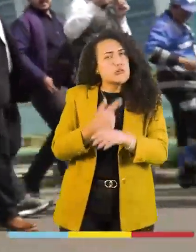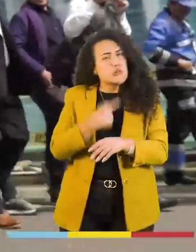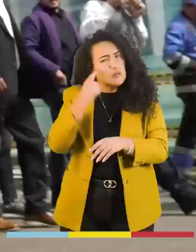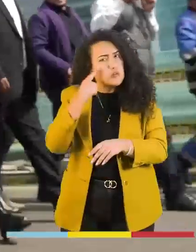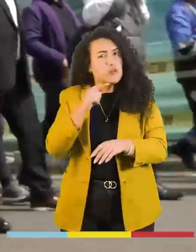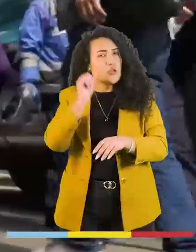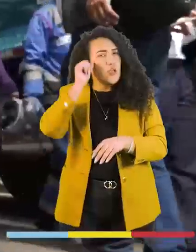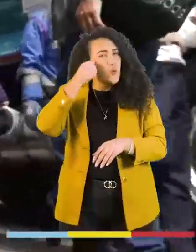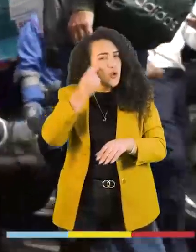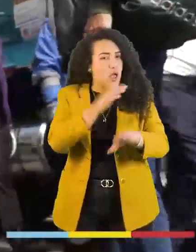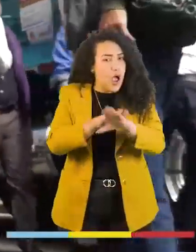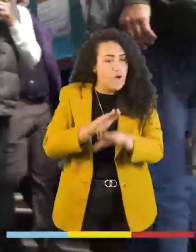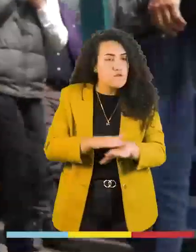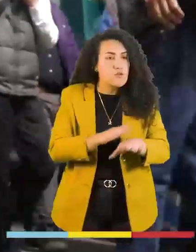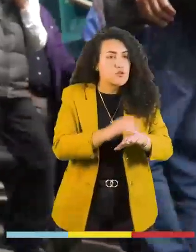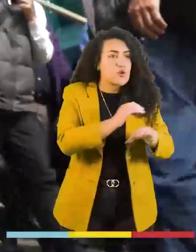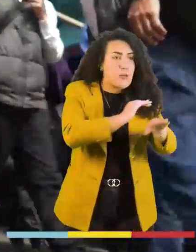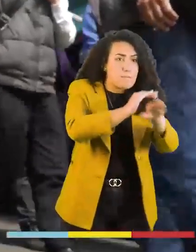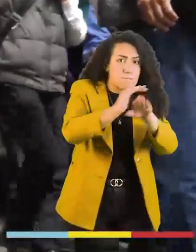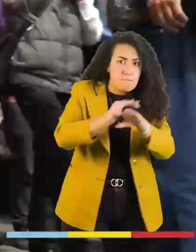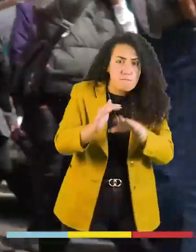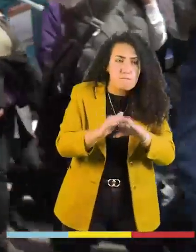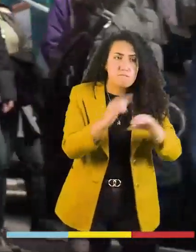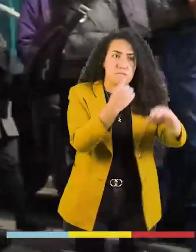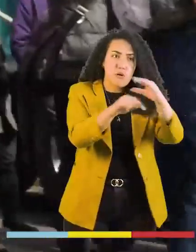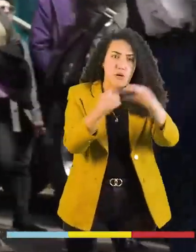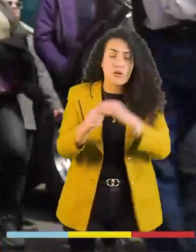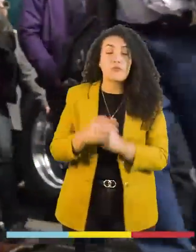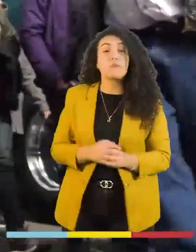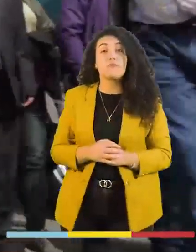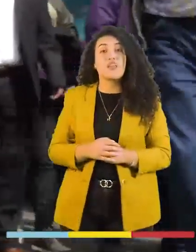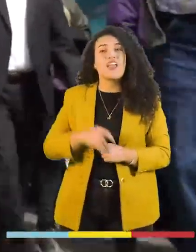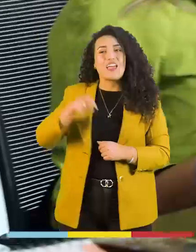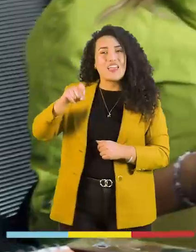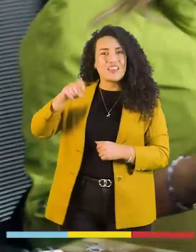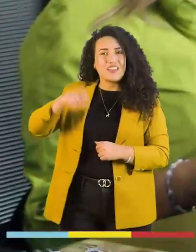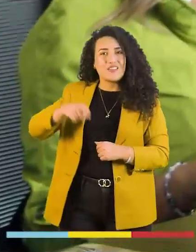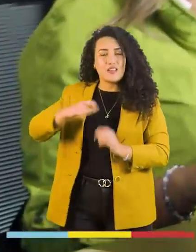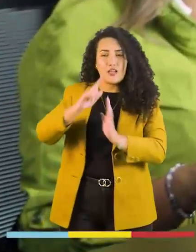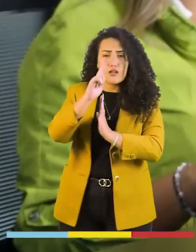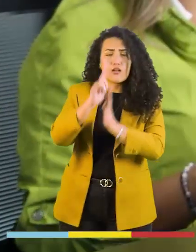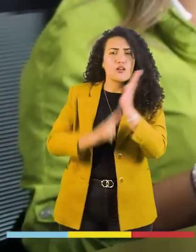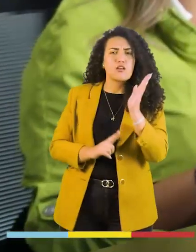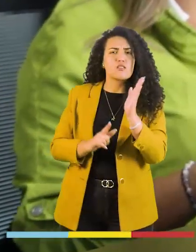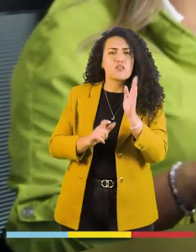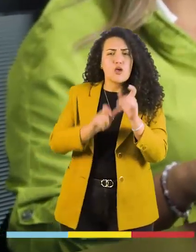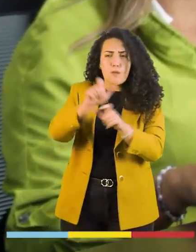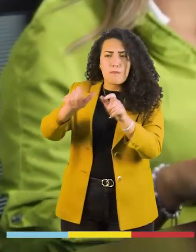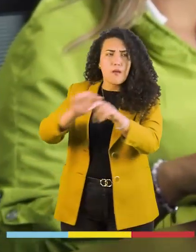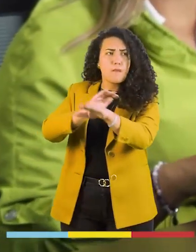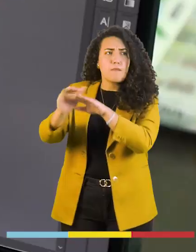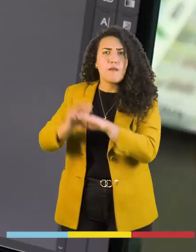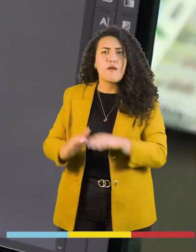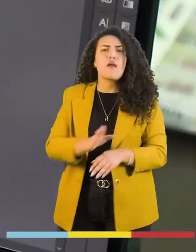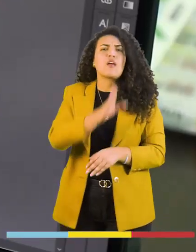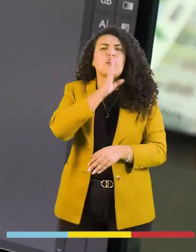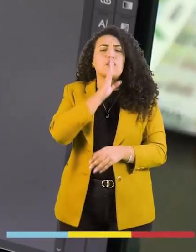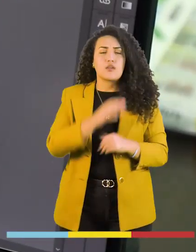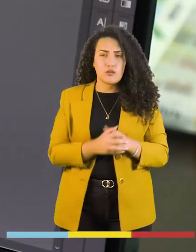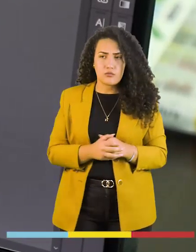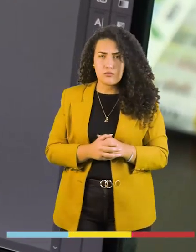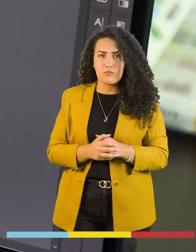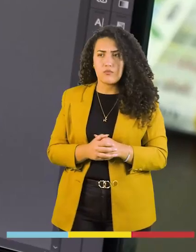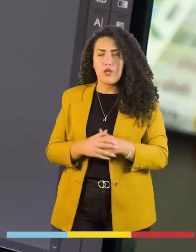lo vamos a vender? Recuerden que tenemos que mandar invitaciones. ¿Qué podemos hacer, Alejandra? Tenemos que conseguir la base de datos de a quiénes vamos a